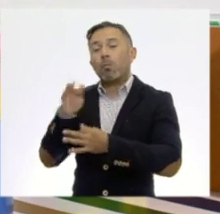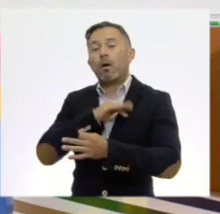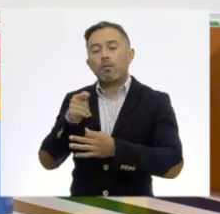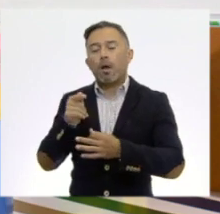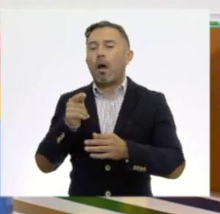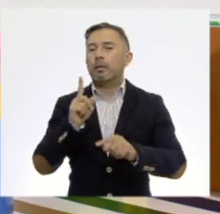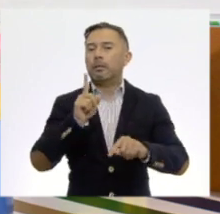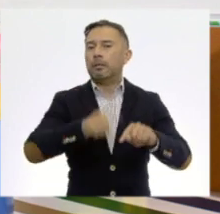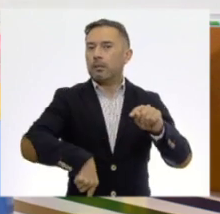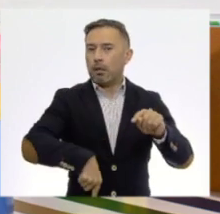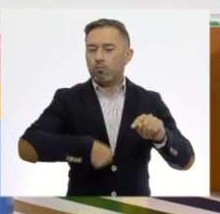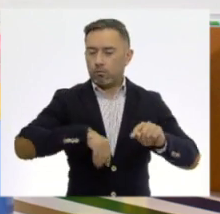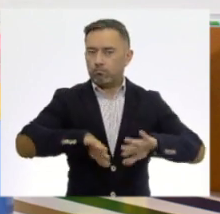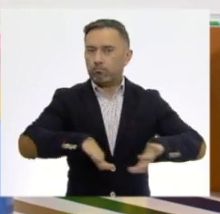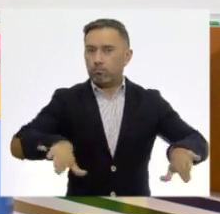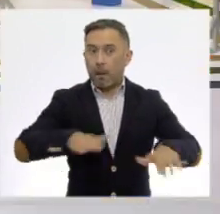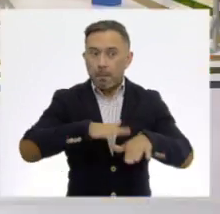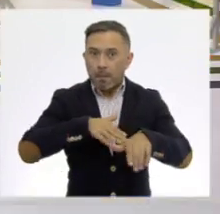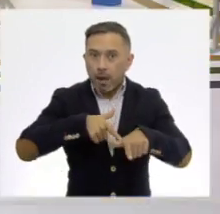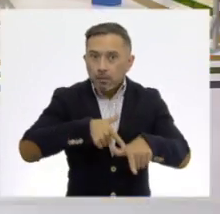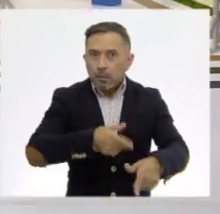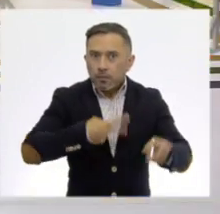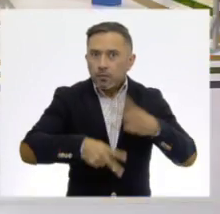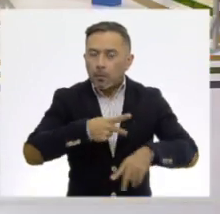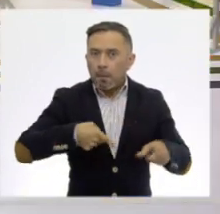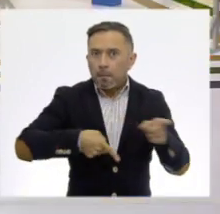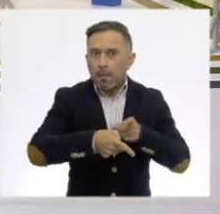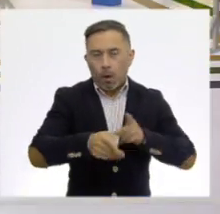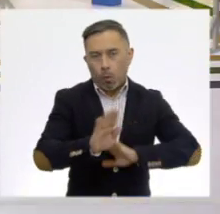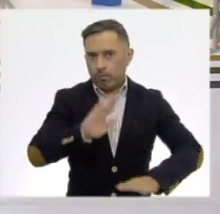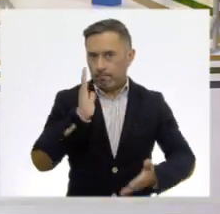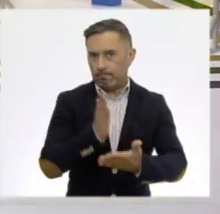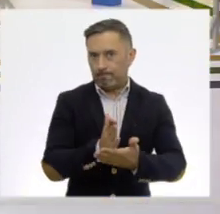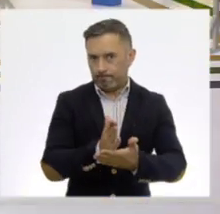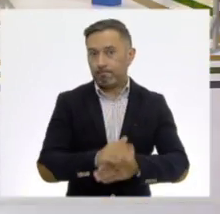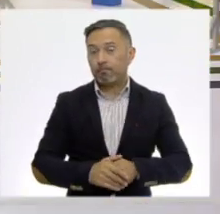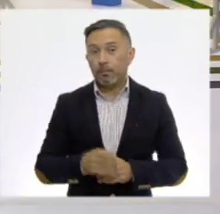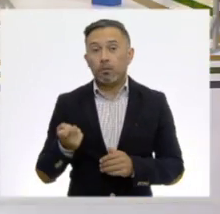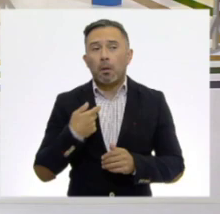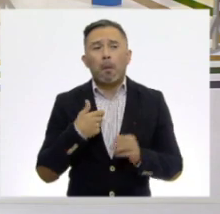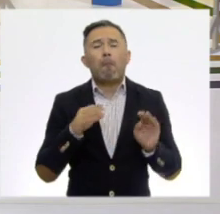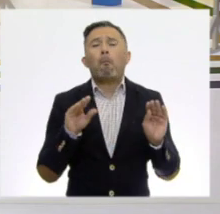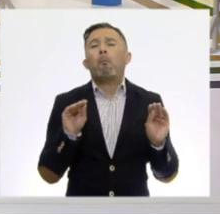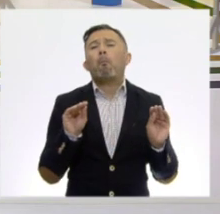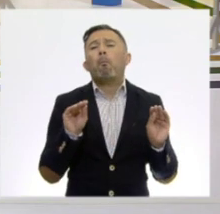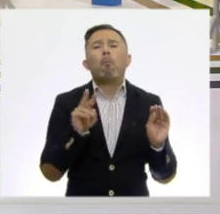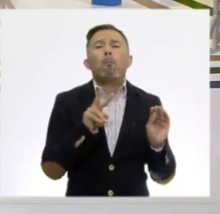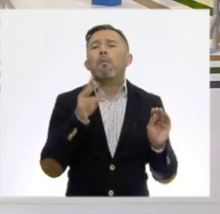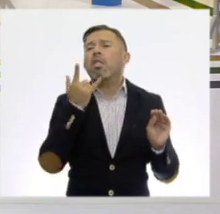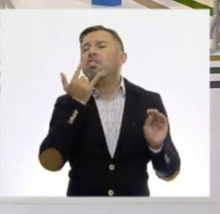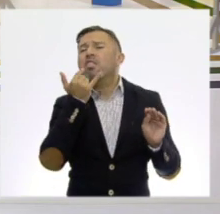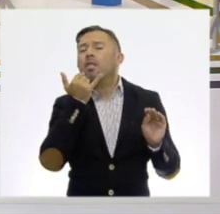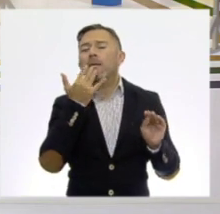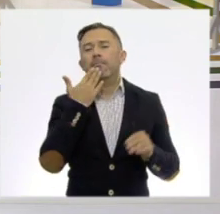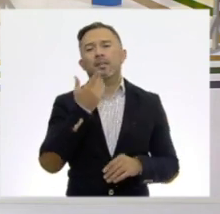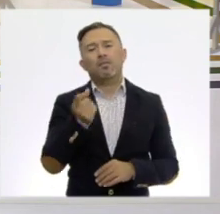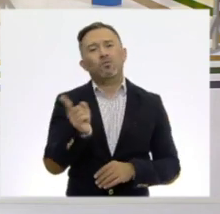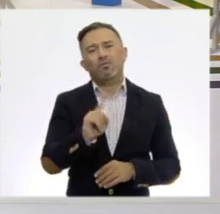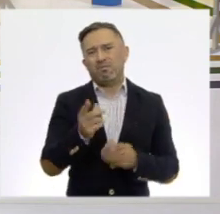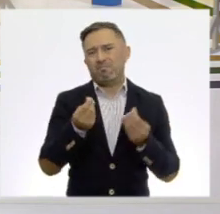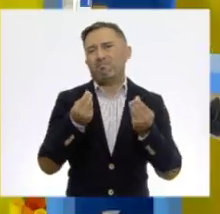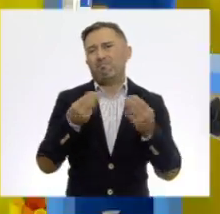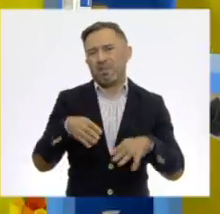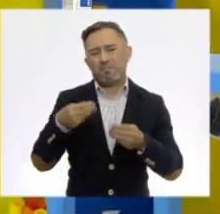podamos detenerlo. Sí, porque callarlo no le va a traer ningún beneficio a nadie. Y hay que también tomar en cuenta,